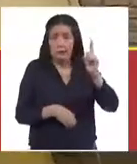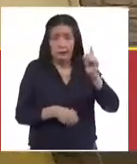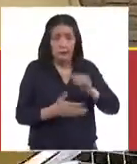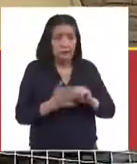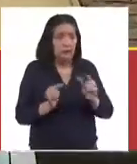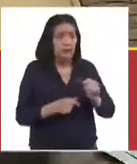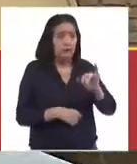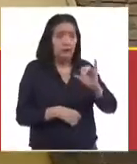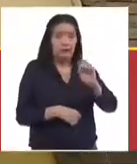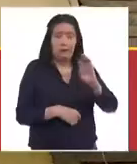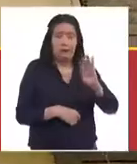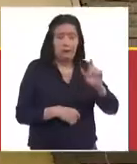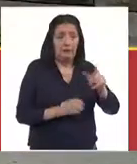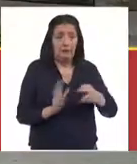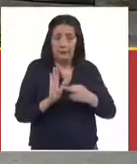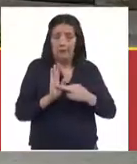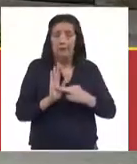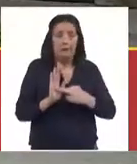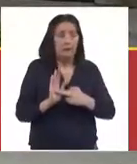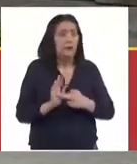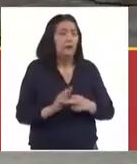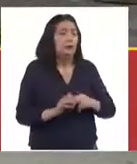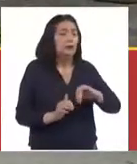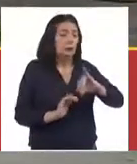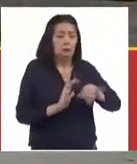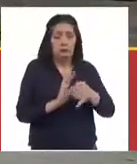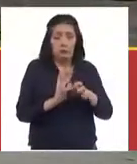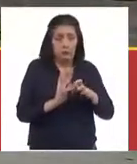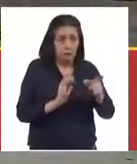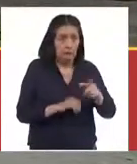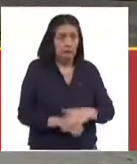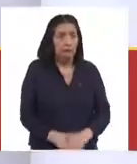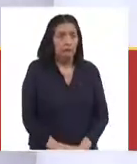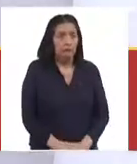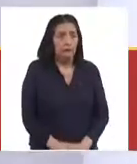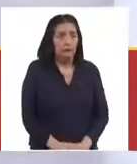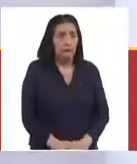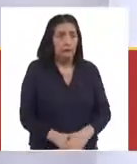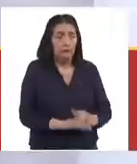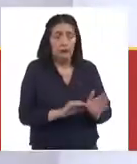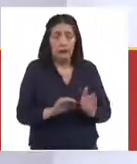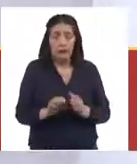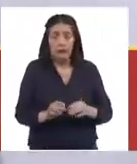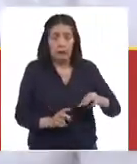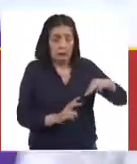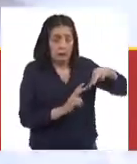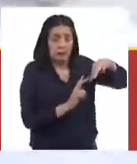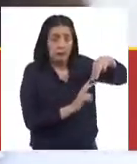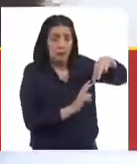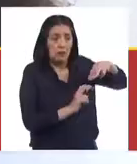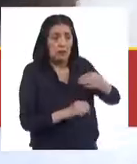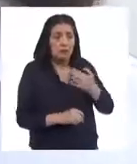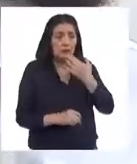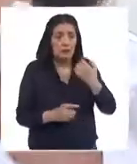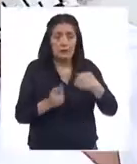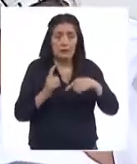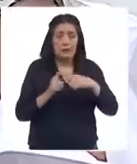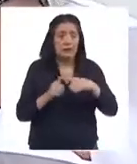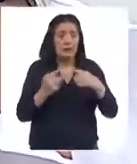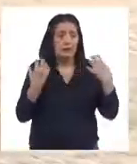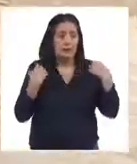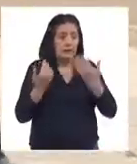sindical Isabel Cortés representarán a Juntos por el Perú. Mientras que en el Partido Morado estarán la exgerente